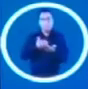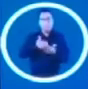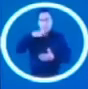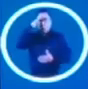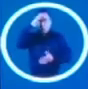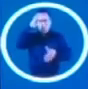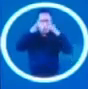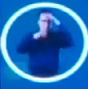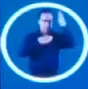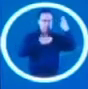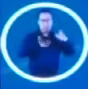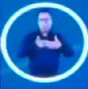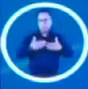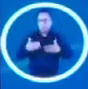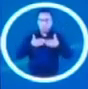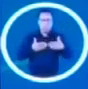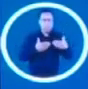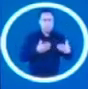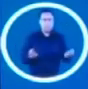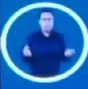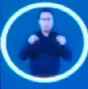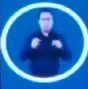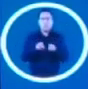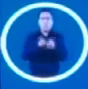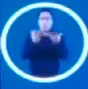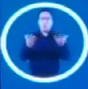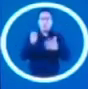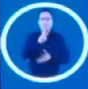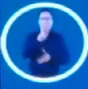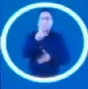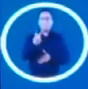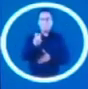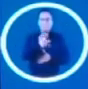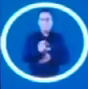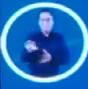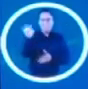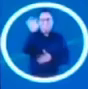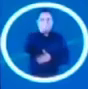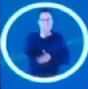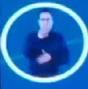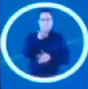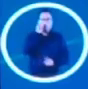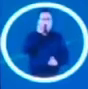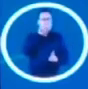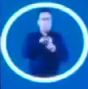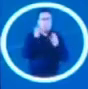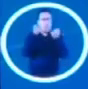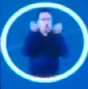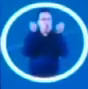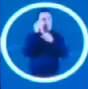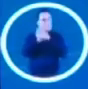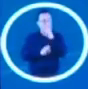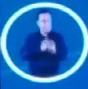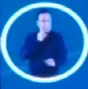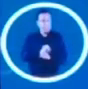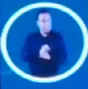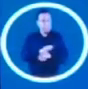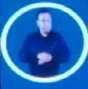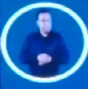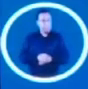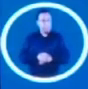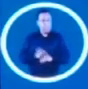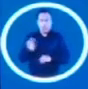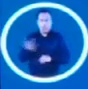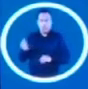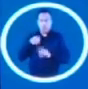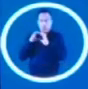hoy aquí en Bogotá, pensando el comercio internacional, pensando desde las cámaras